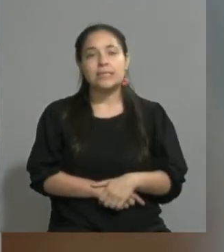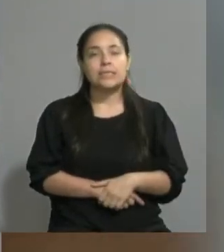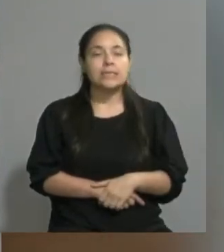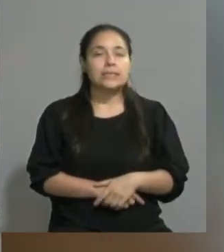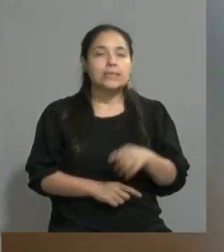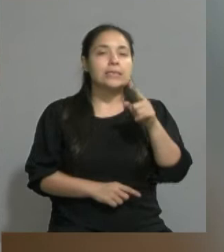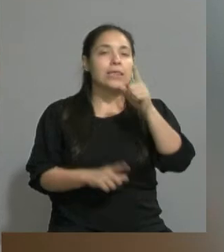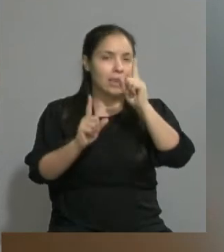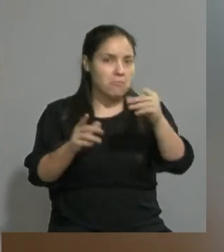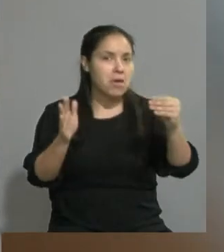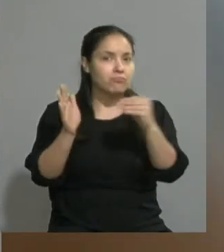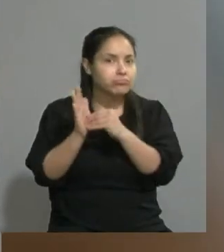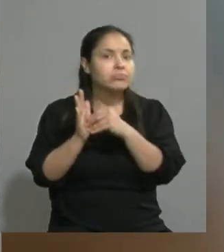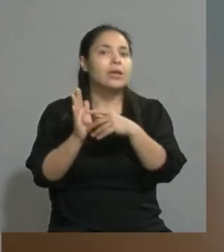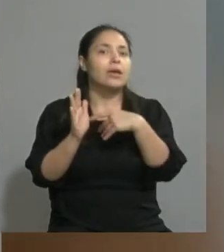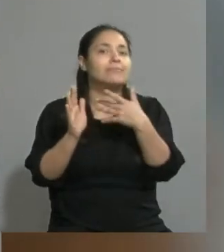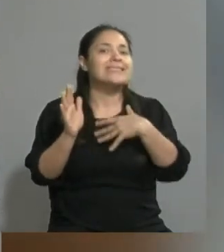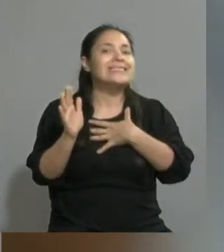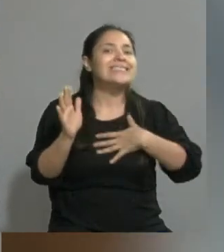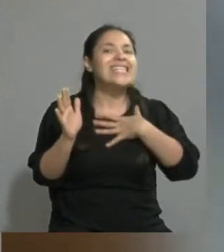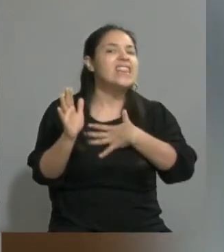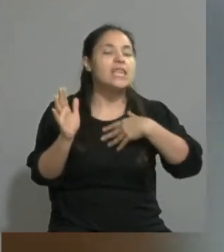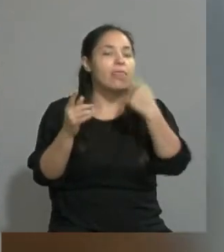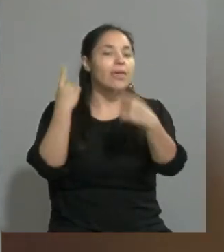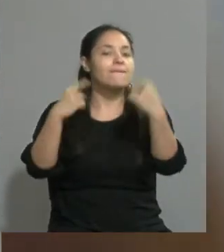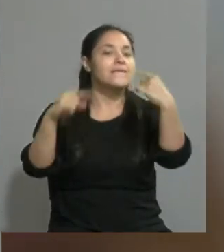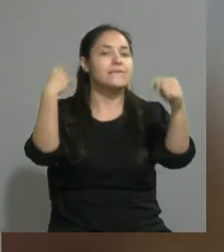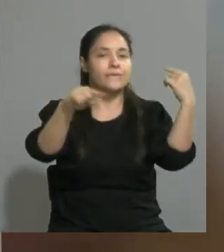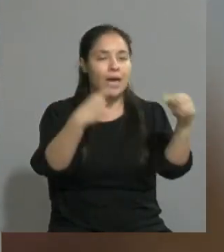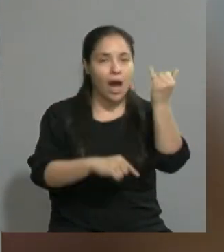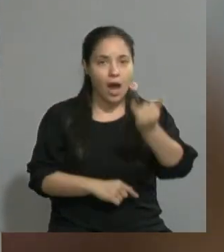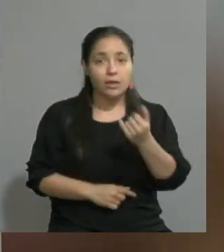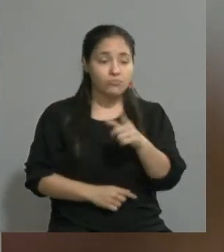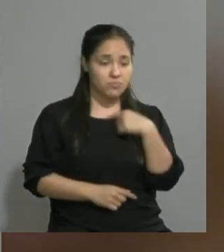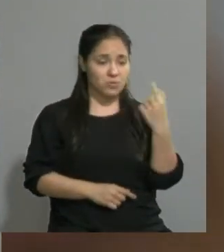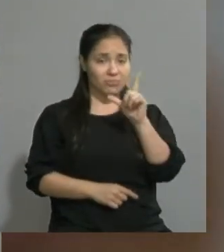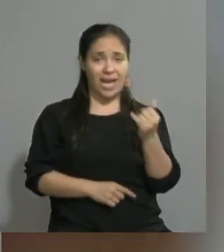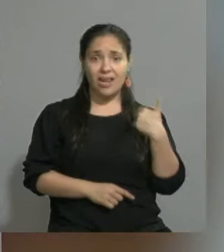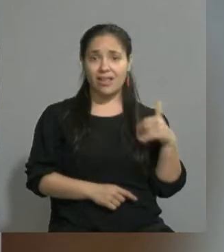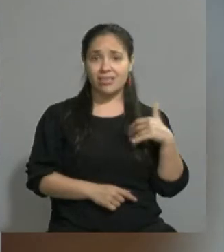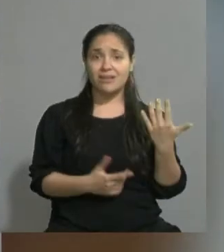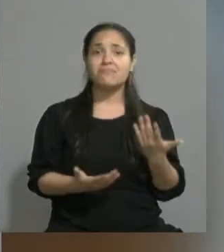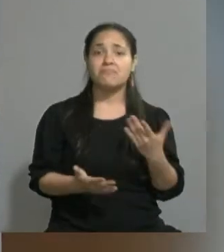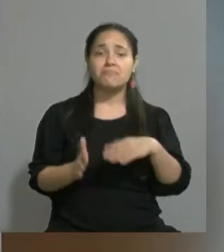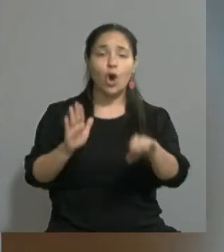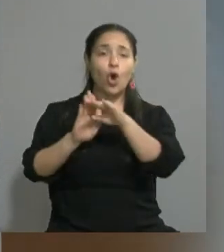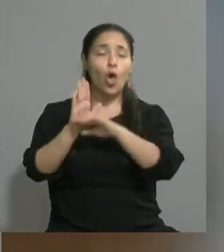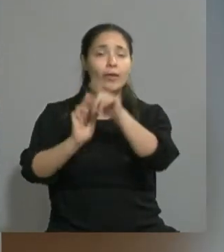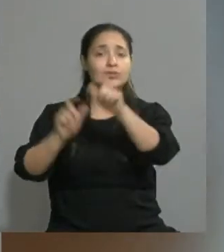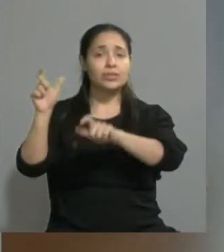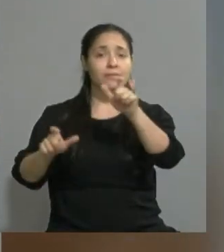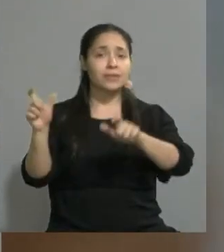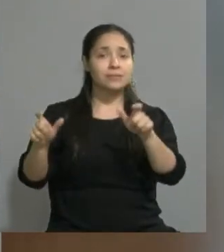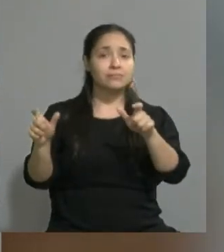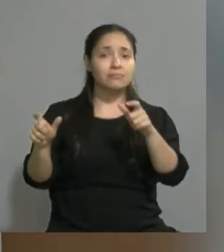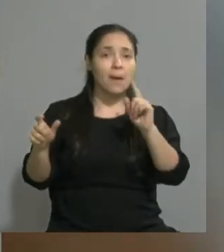hablan de los seres sintientes, hablan de la biodiversidad, etcétera, etcétera. Sin embargo, nosotros, en el Código Civil, después de haber